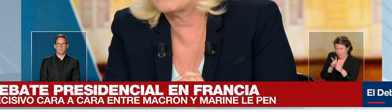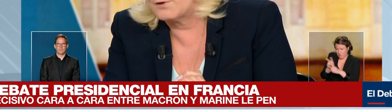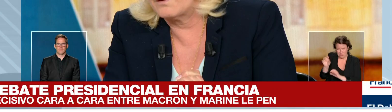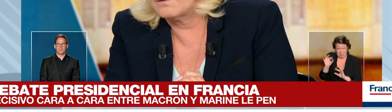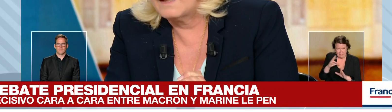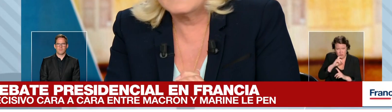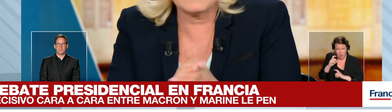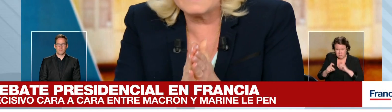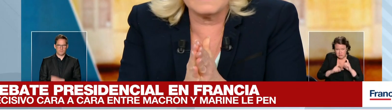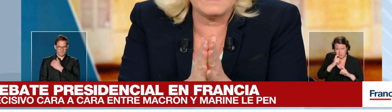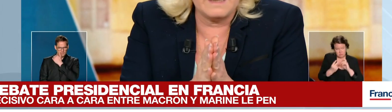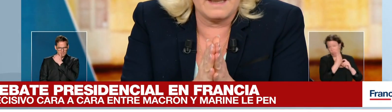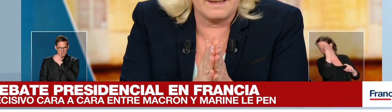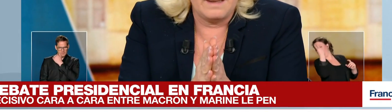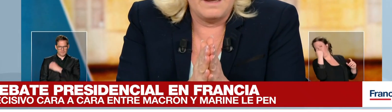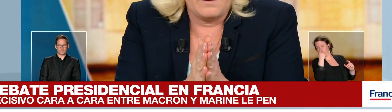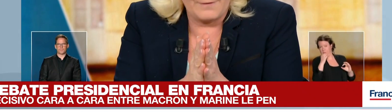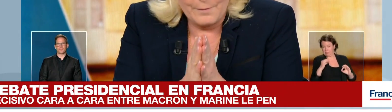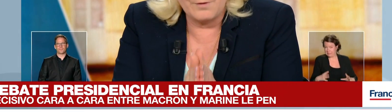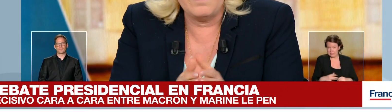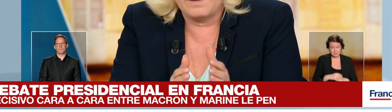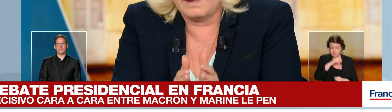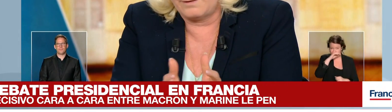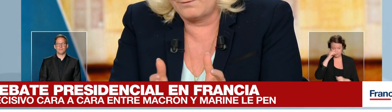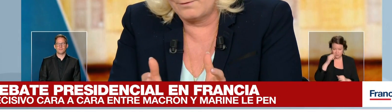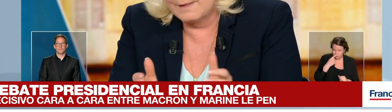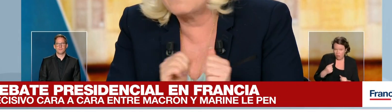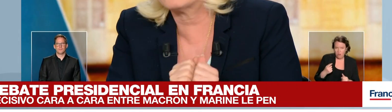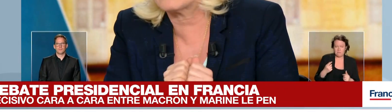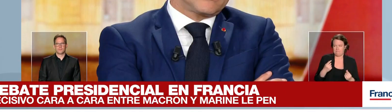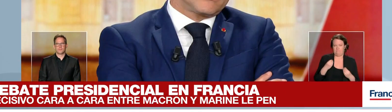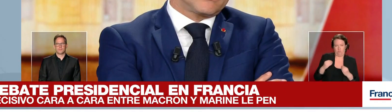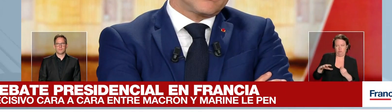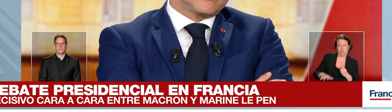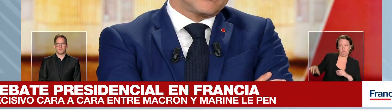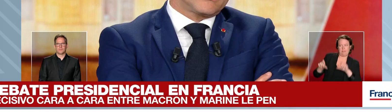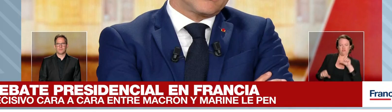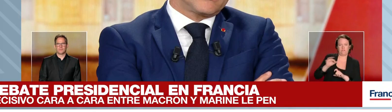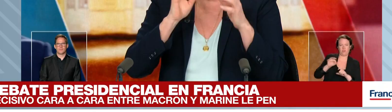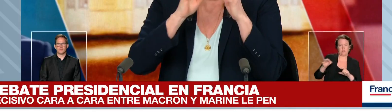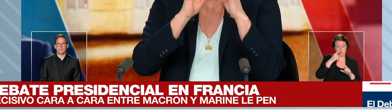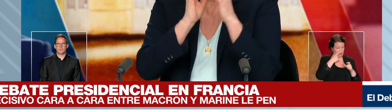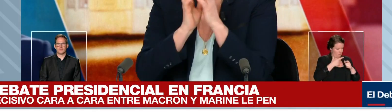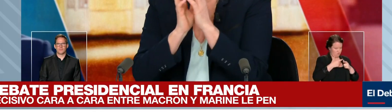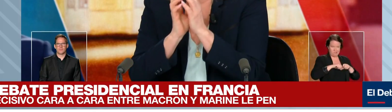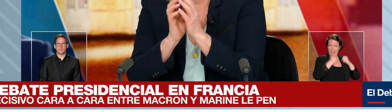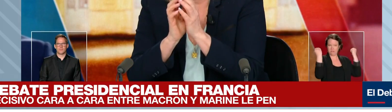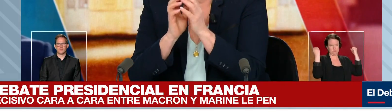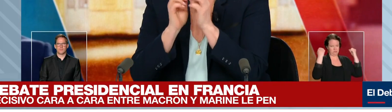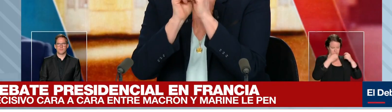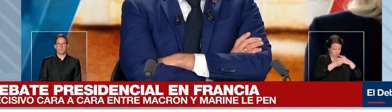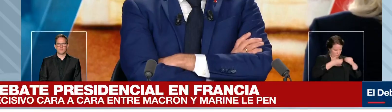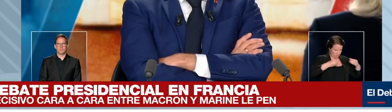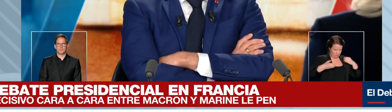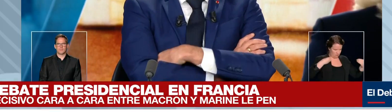violentas con respecto a ellos. Fue realmente violento. Esto creó realmente una fuerte división. Hay